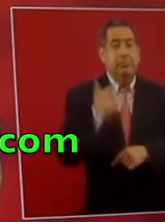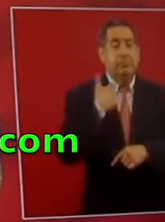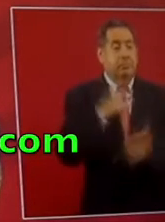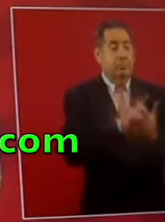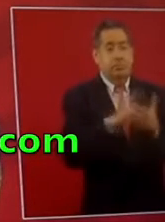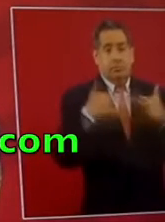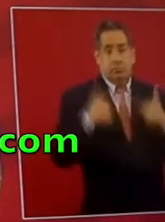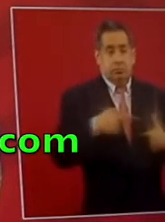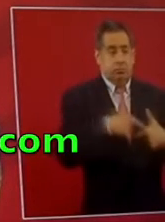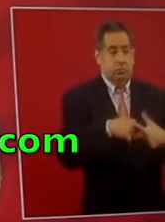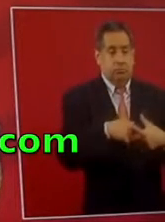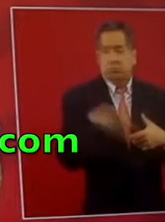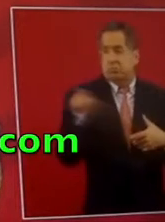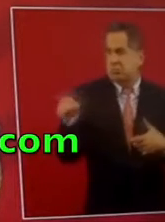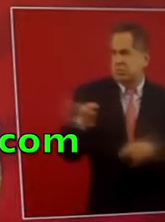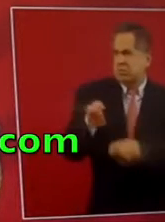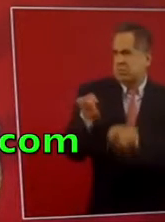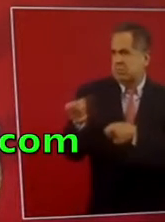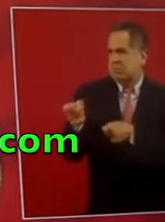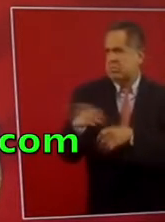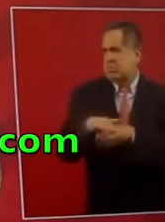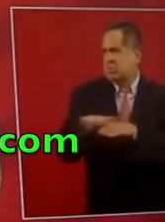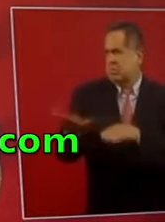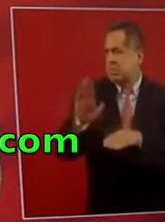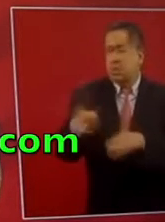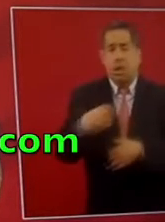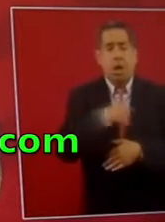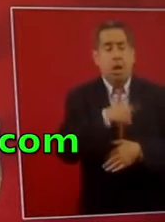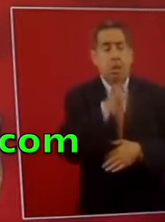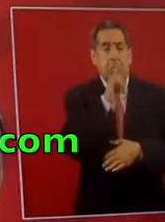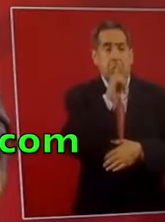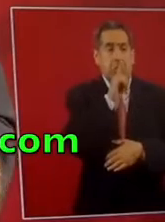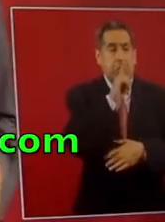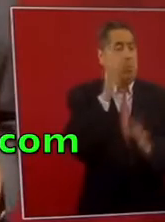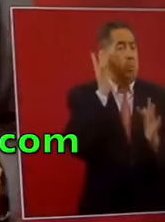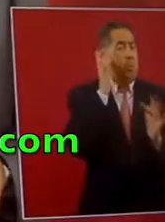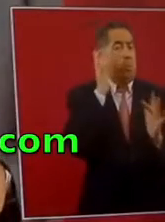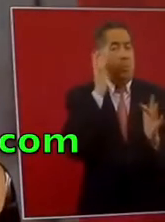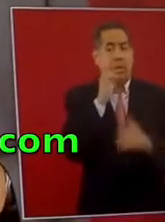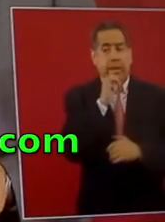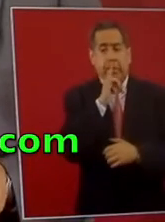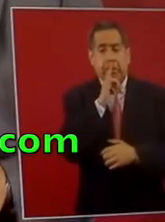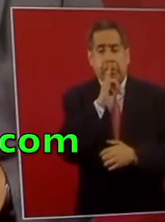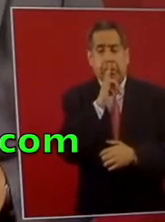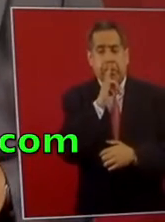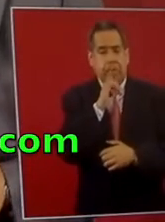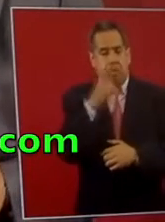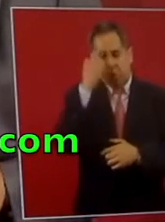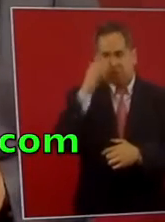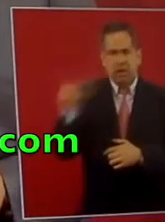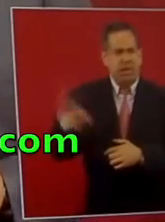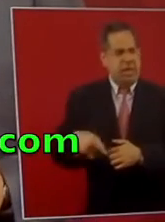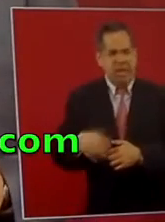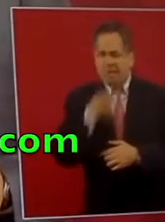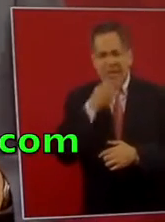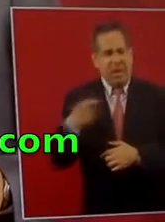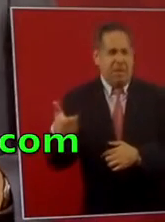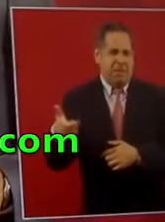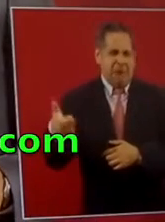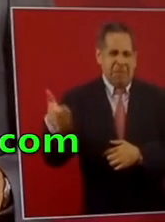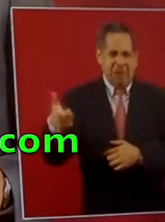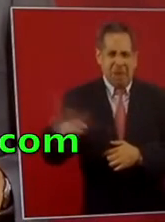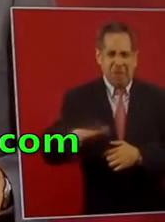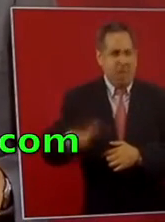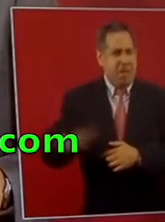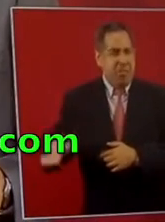lo hacen, pues el pueblo los va calando solito por su propio andar. Así es,